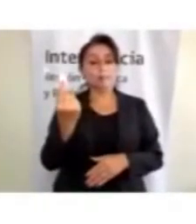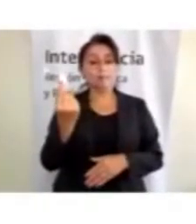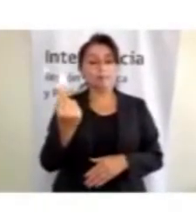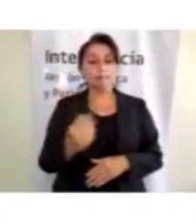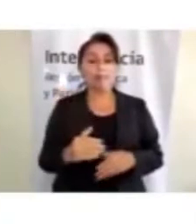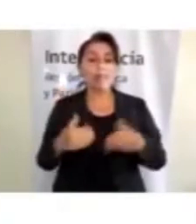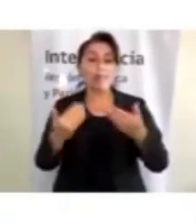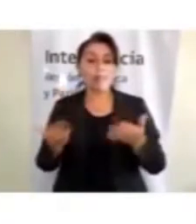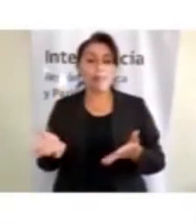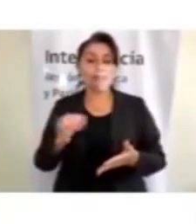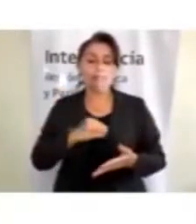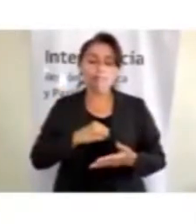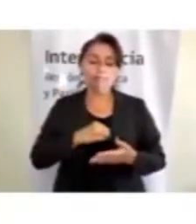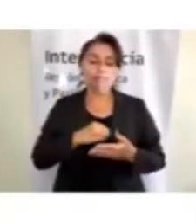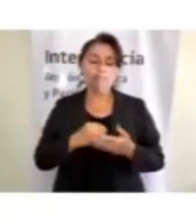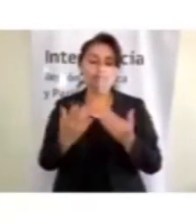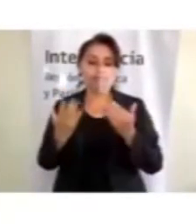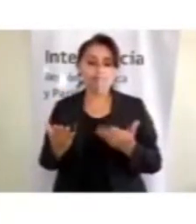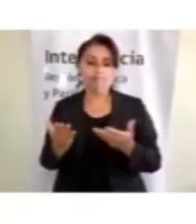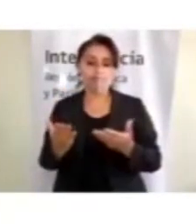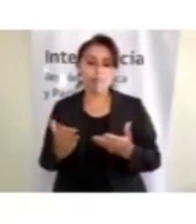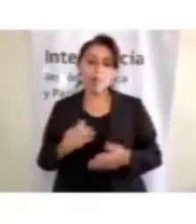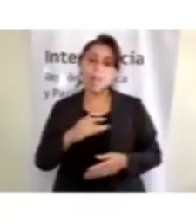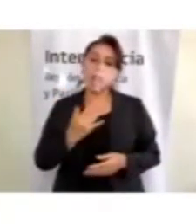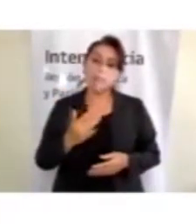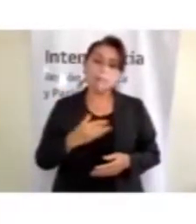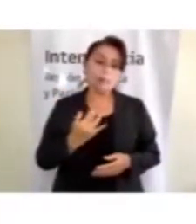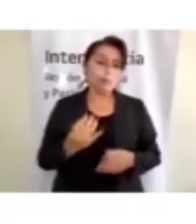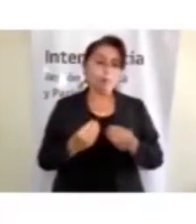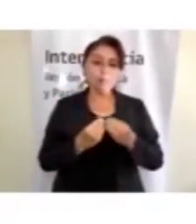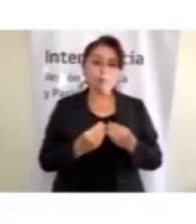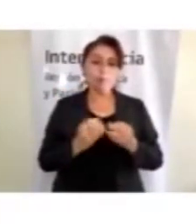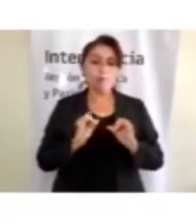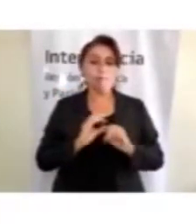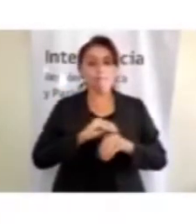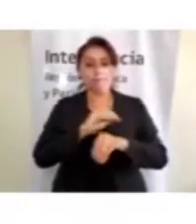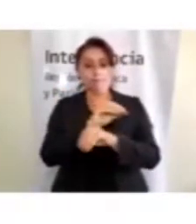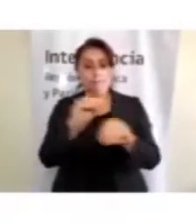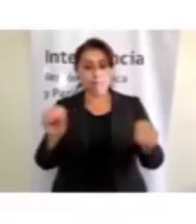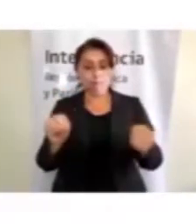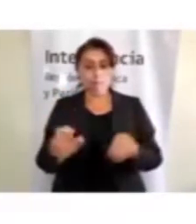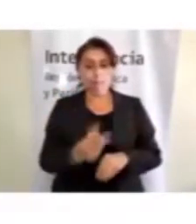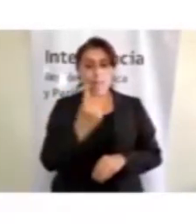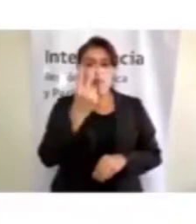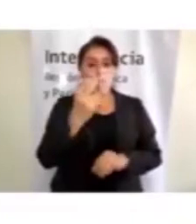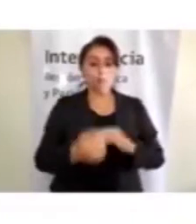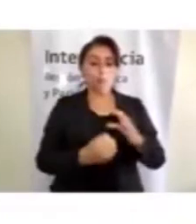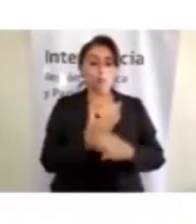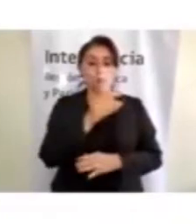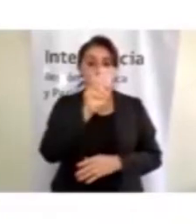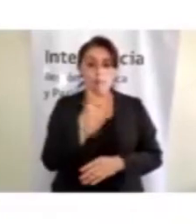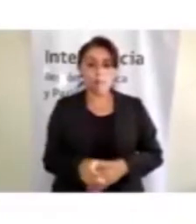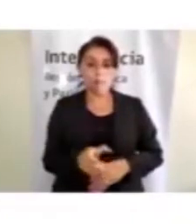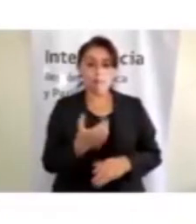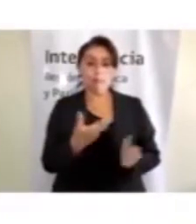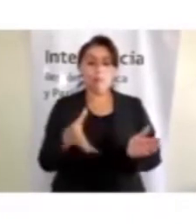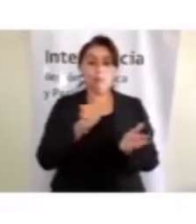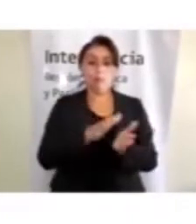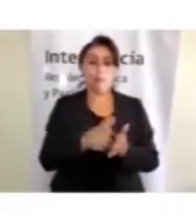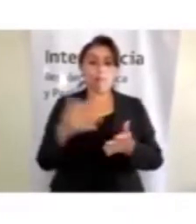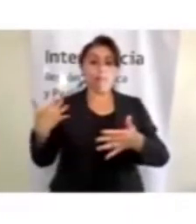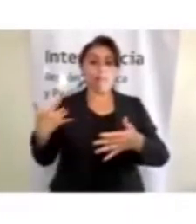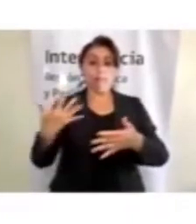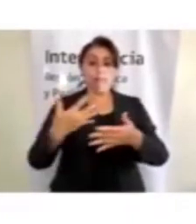darle el pésame y lamentamos mucho informar 2 nuevos fallecidos el día de hoy. Tenemos un total de 106 fallecidos